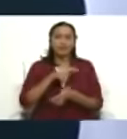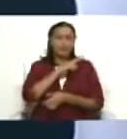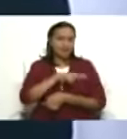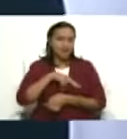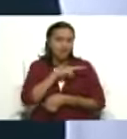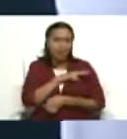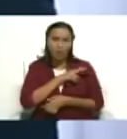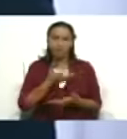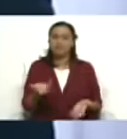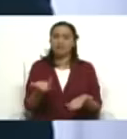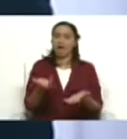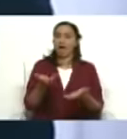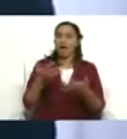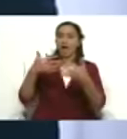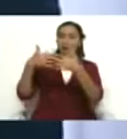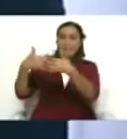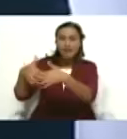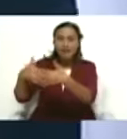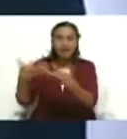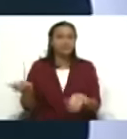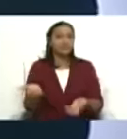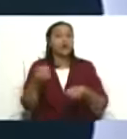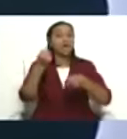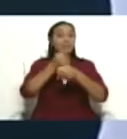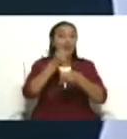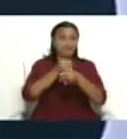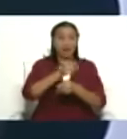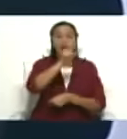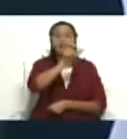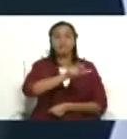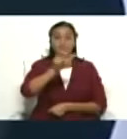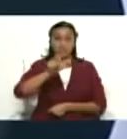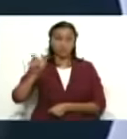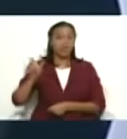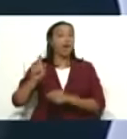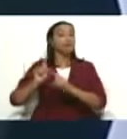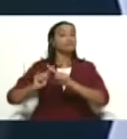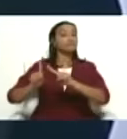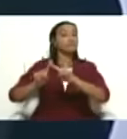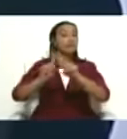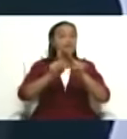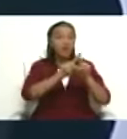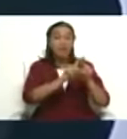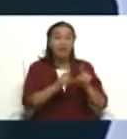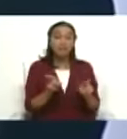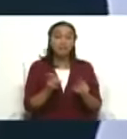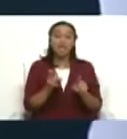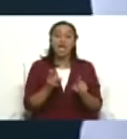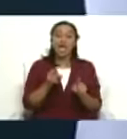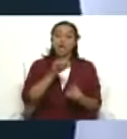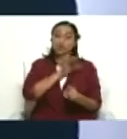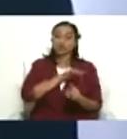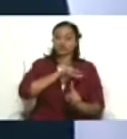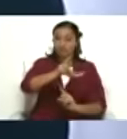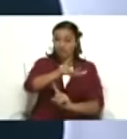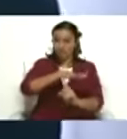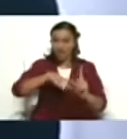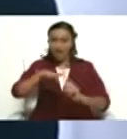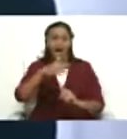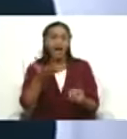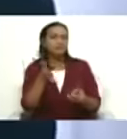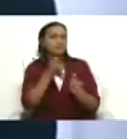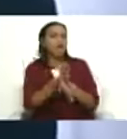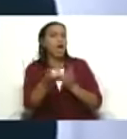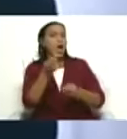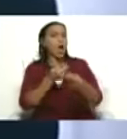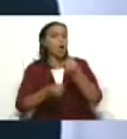empresarial, de trabajadoras y de trabajadores, de los distintos sectores de la economía, del poder